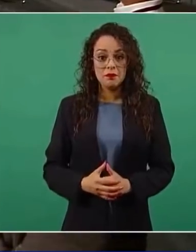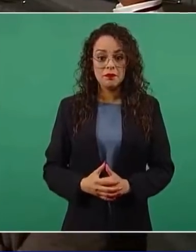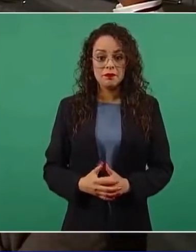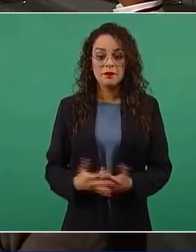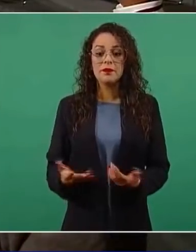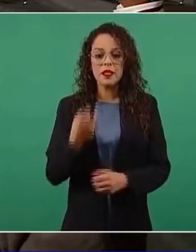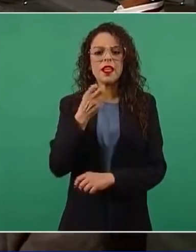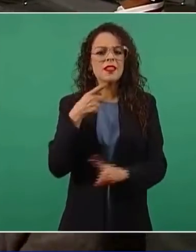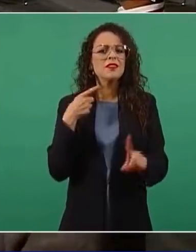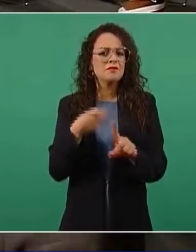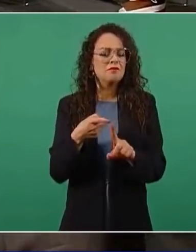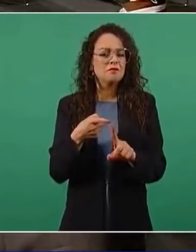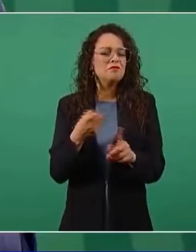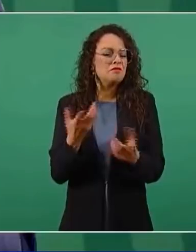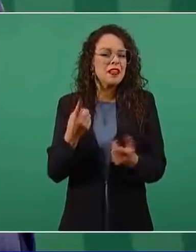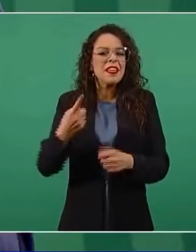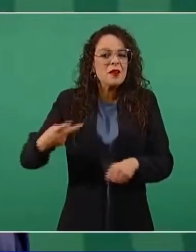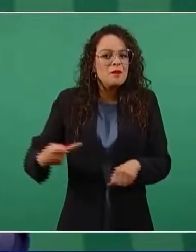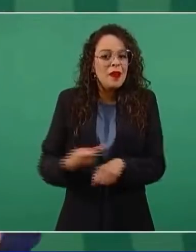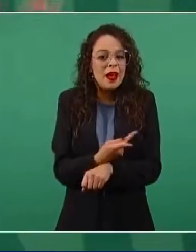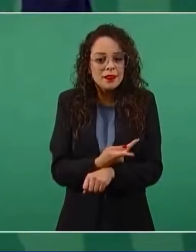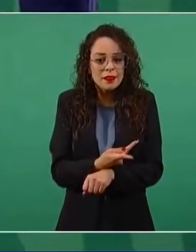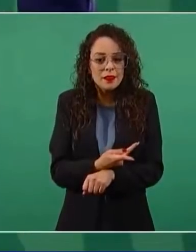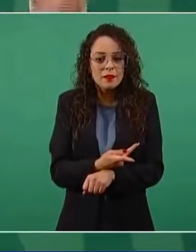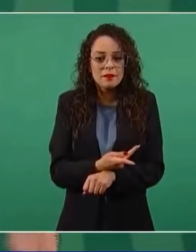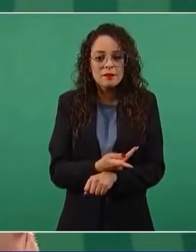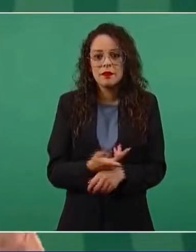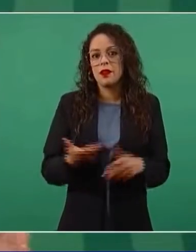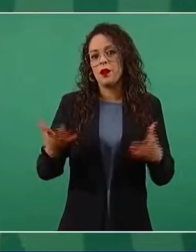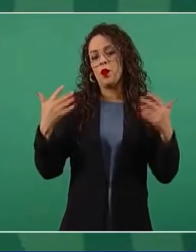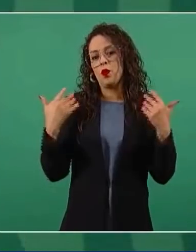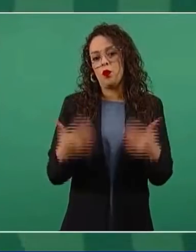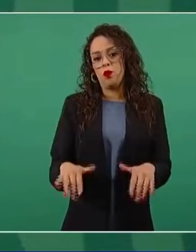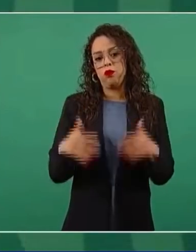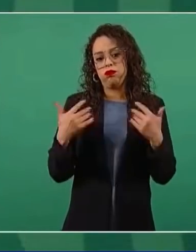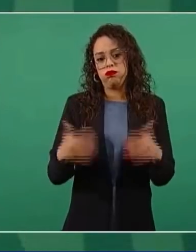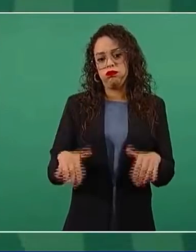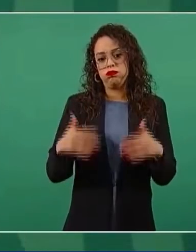Entonces, ¿qué pasaba? Pues se contrataba un galerón